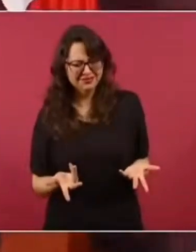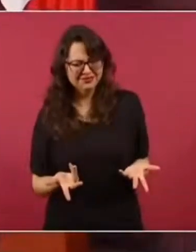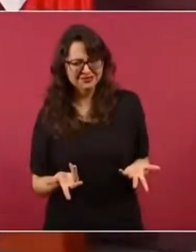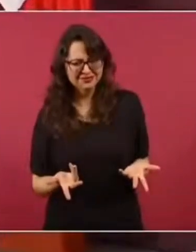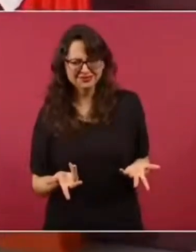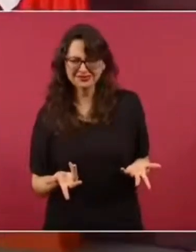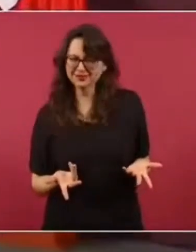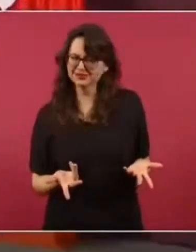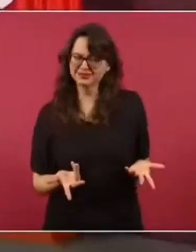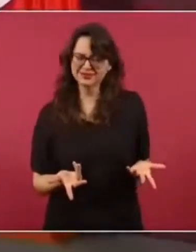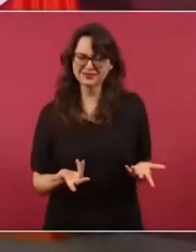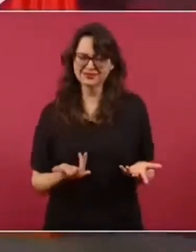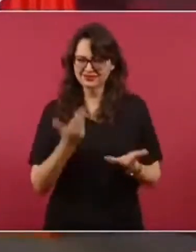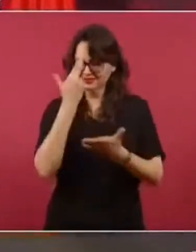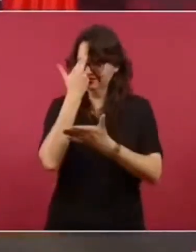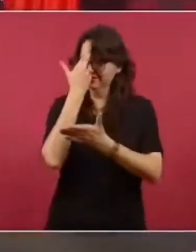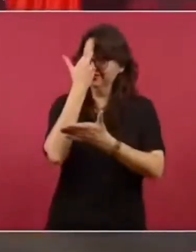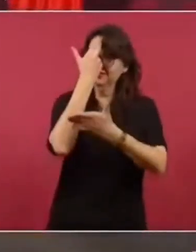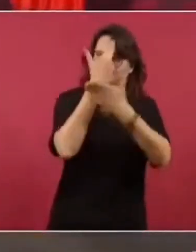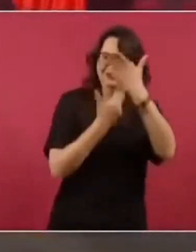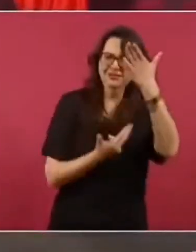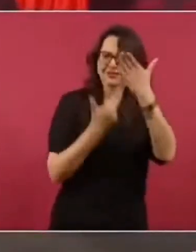Es una violación